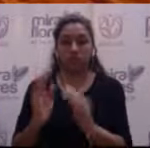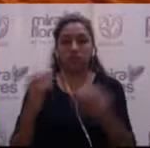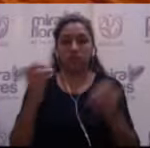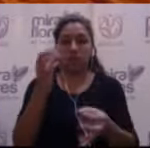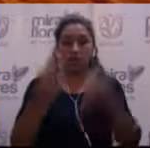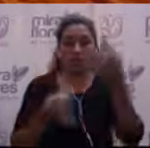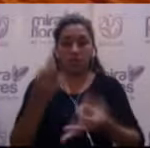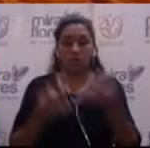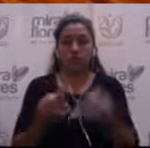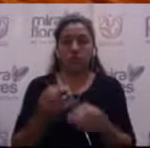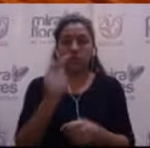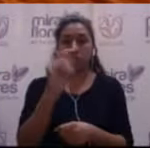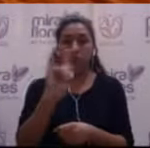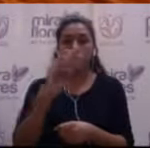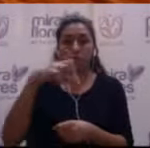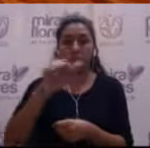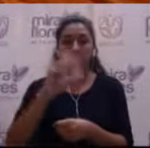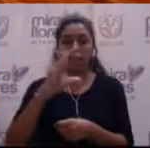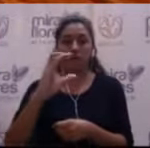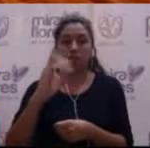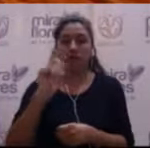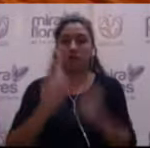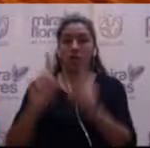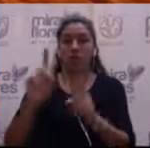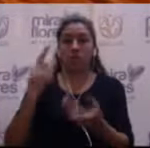la Municipalidad de Miraflores. Al debate.